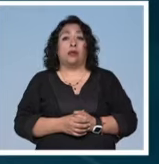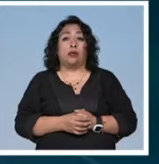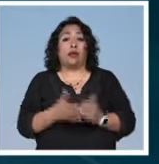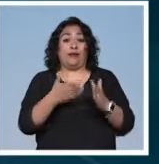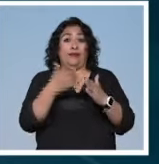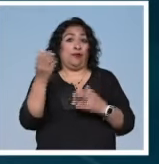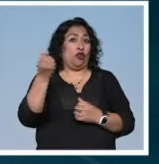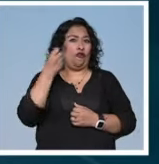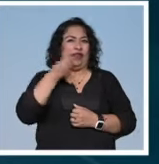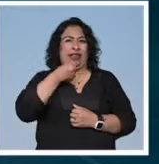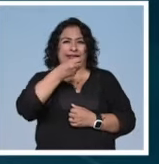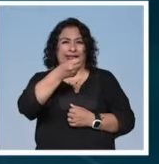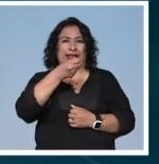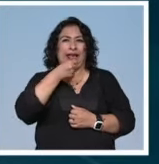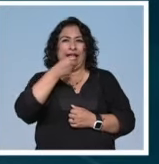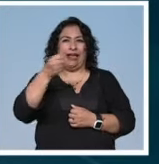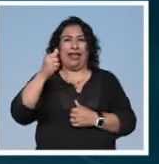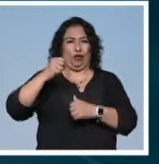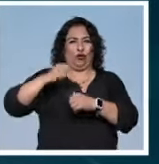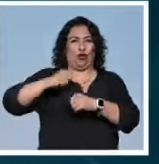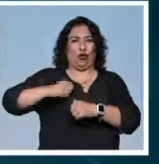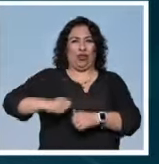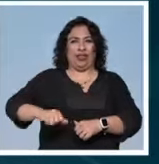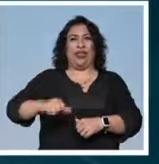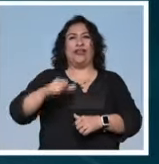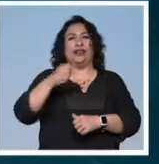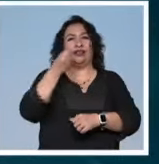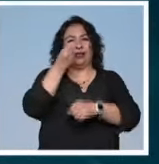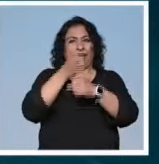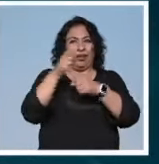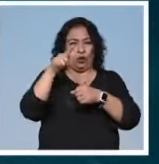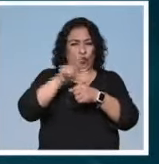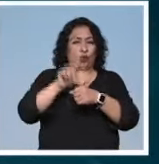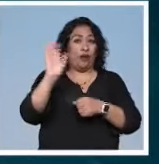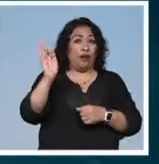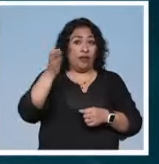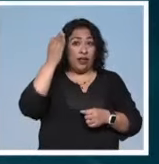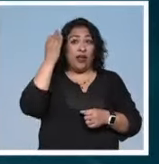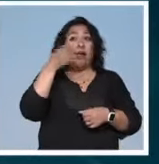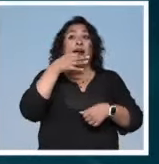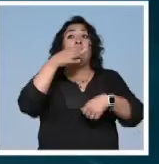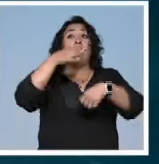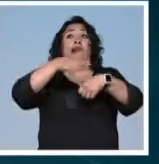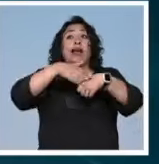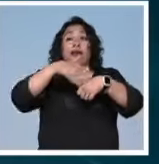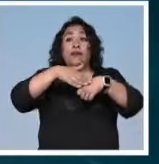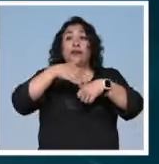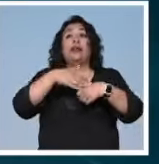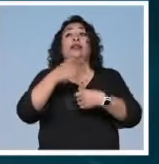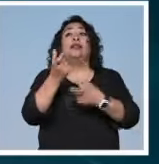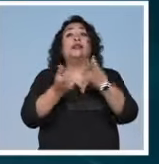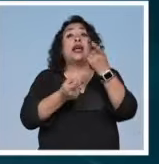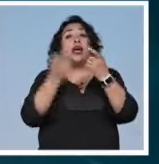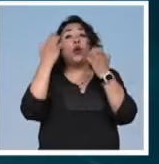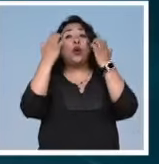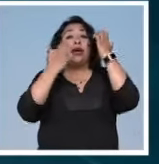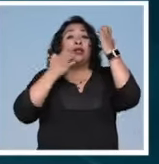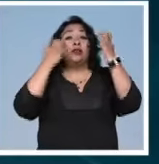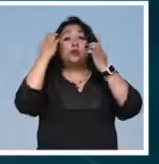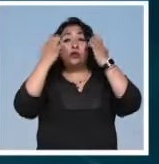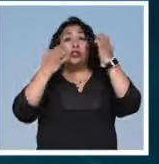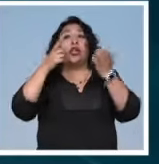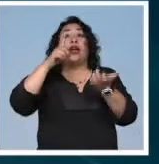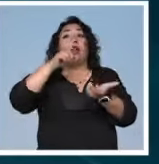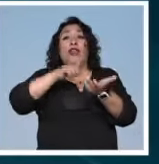Durante la conferencia de prensa que ofrecieron las autoridades de la Secretaría de Cultura Federal, se dieron a conocer también algunas exposiciones que